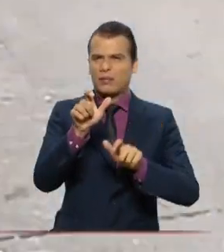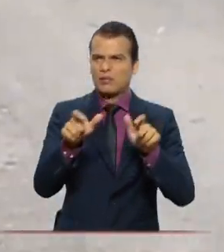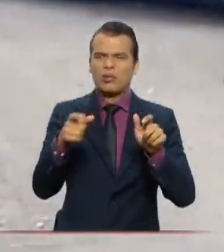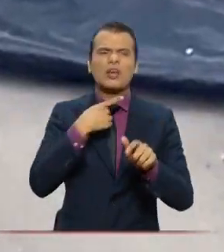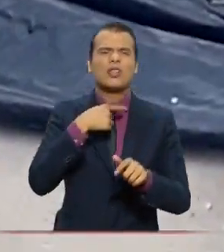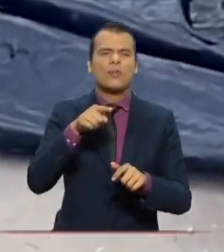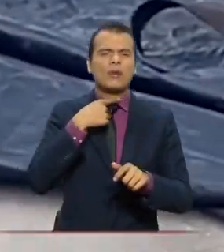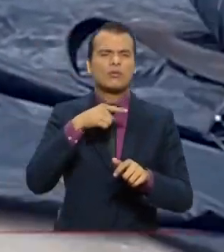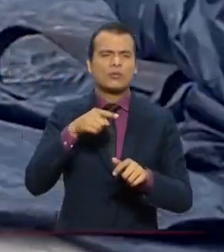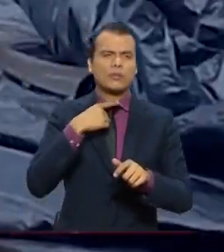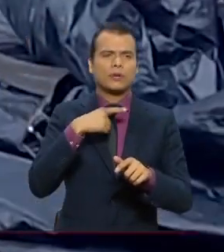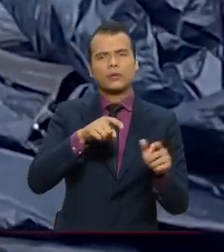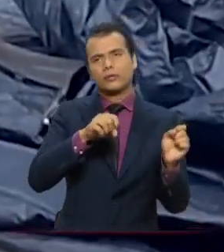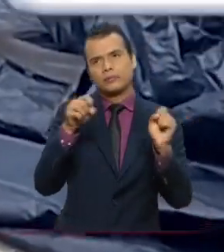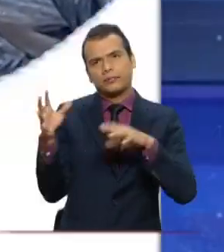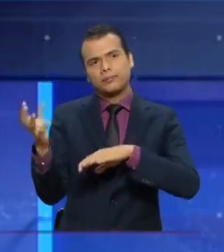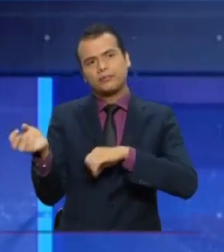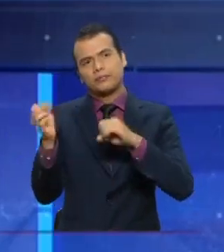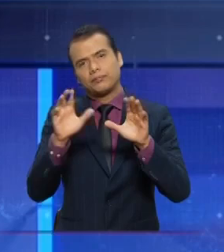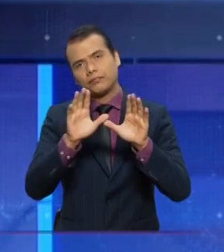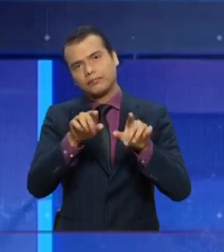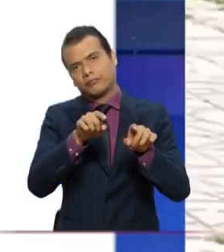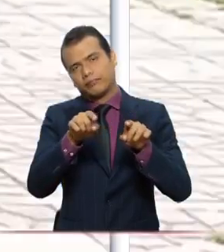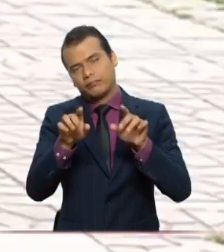personas que llegaban en busca de un cambio.